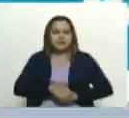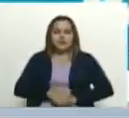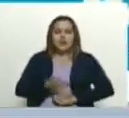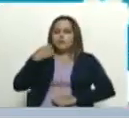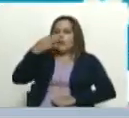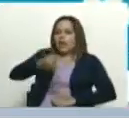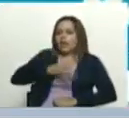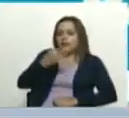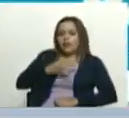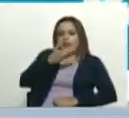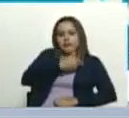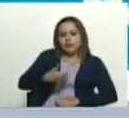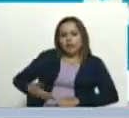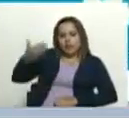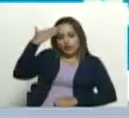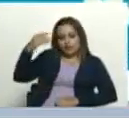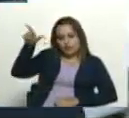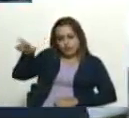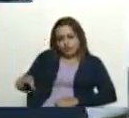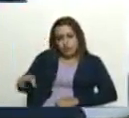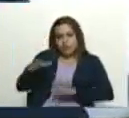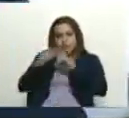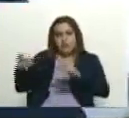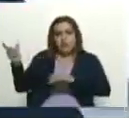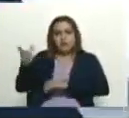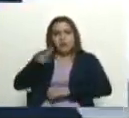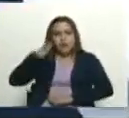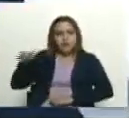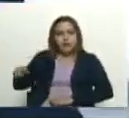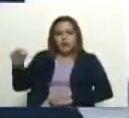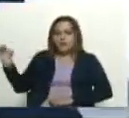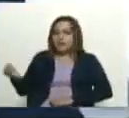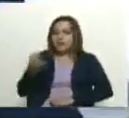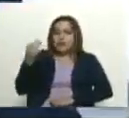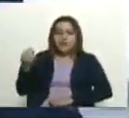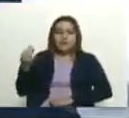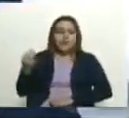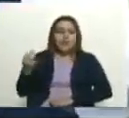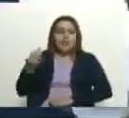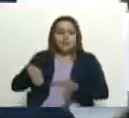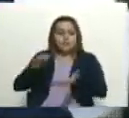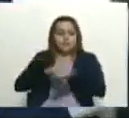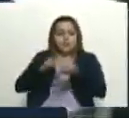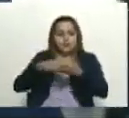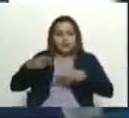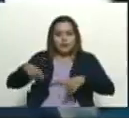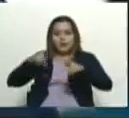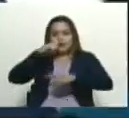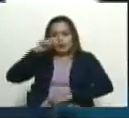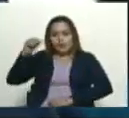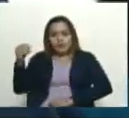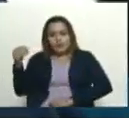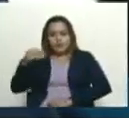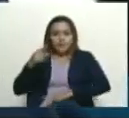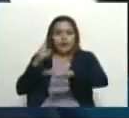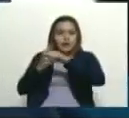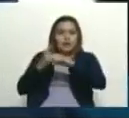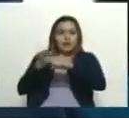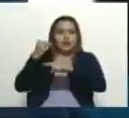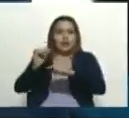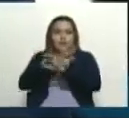tardes, presidente. Un saludo a usted, a todo nuestro pueblo. El tercer programa con Maduro Más se manifiesta con el propio